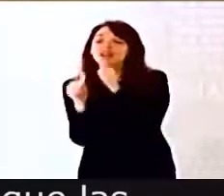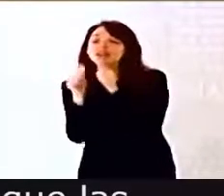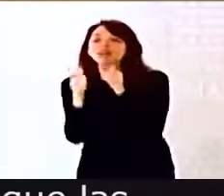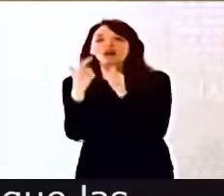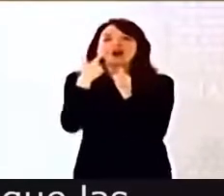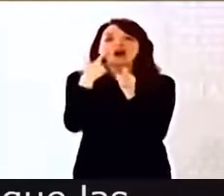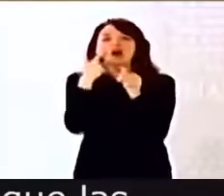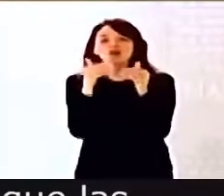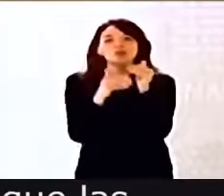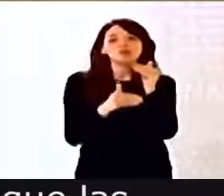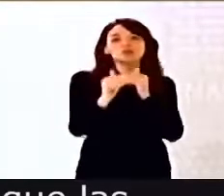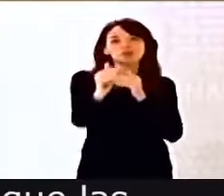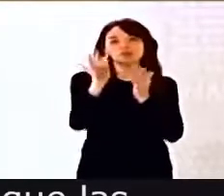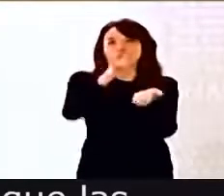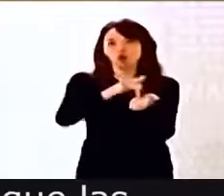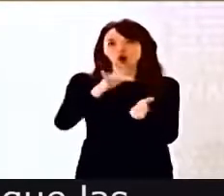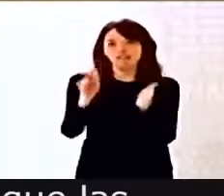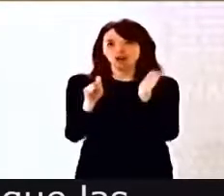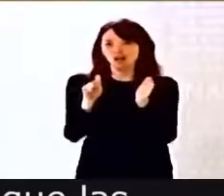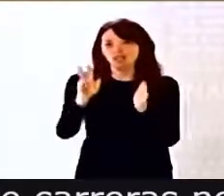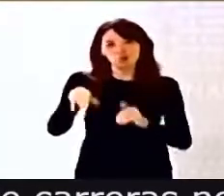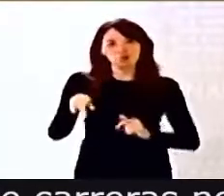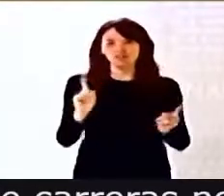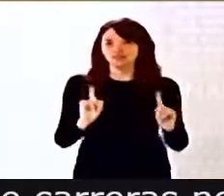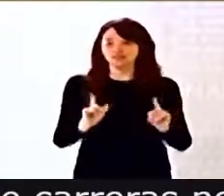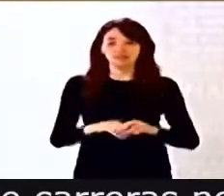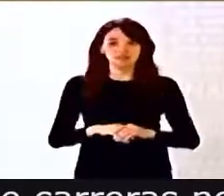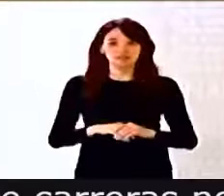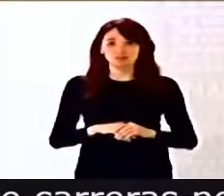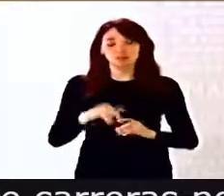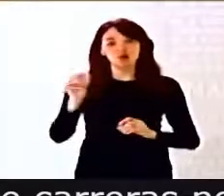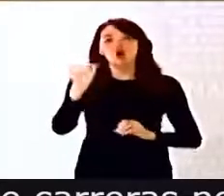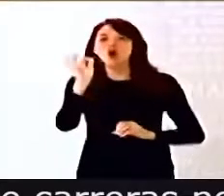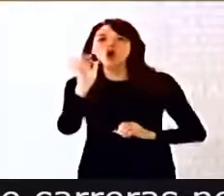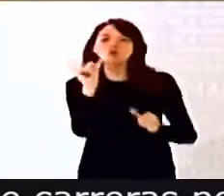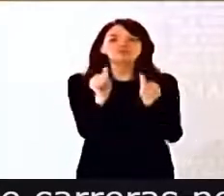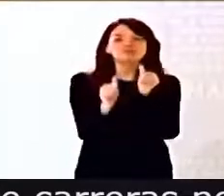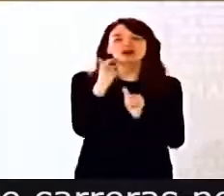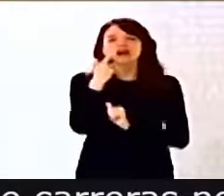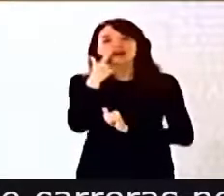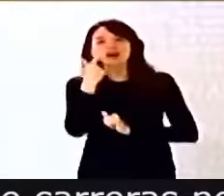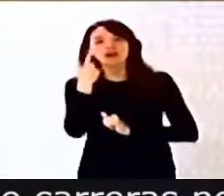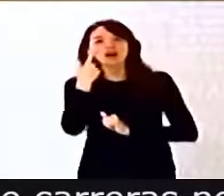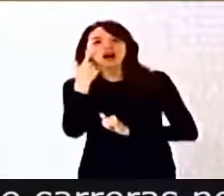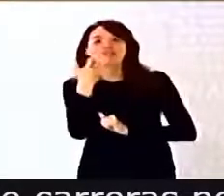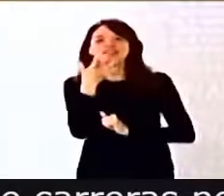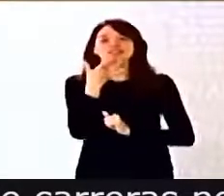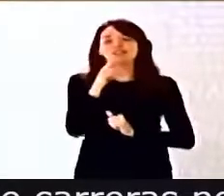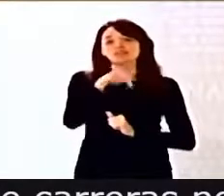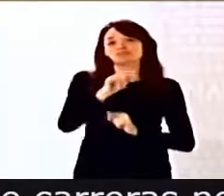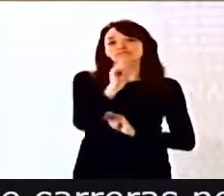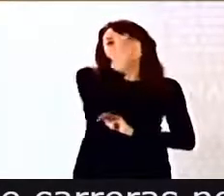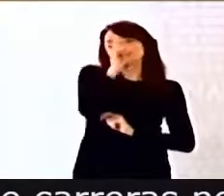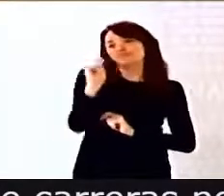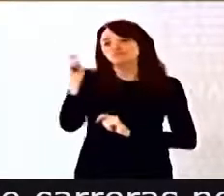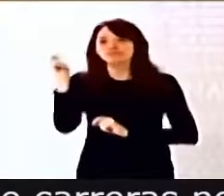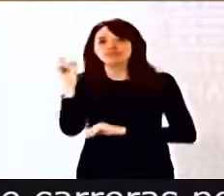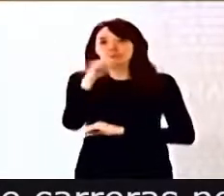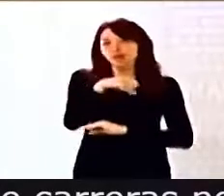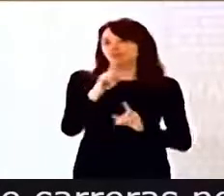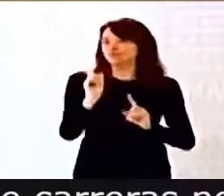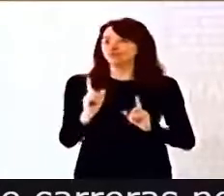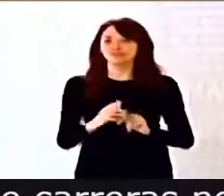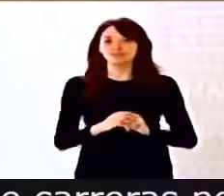determinada fase, que esto no va de competiciones para llegar a una determinada fase, que esto